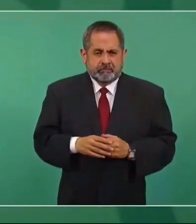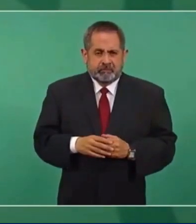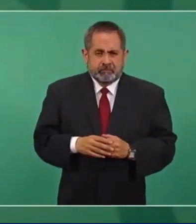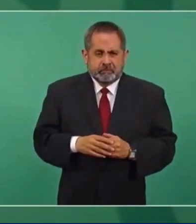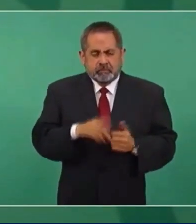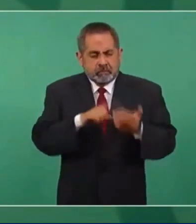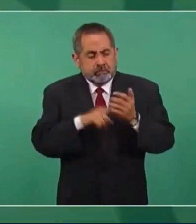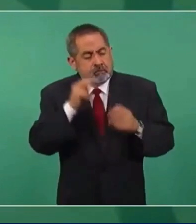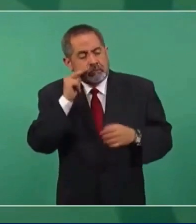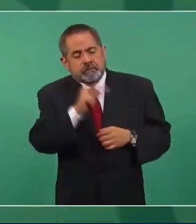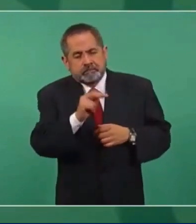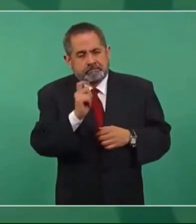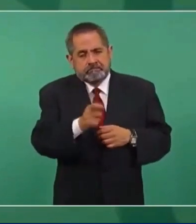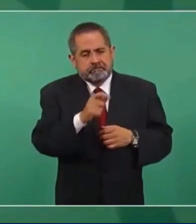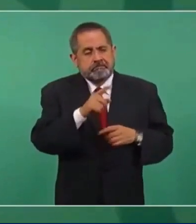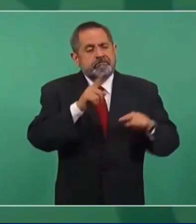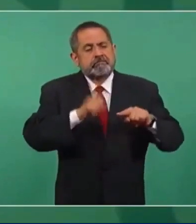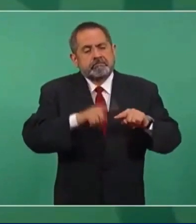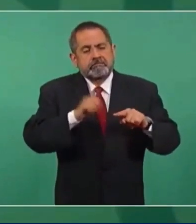Hay que ver